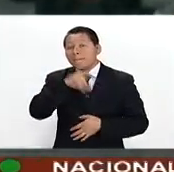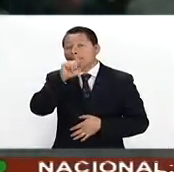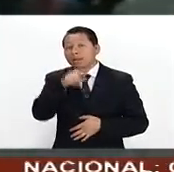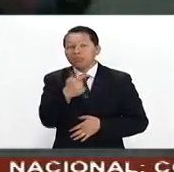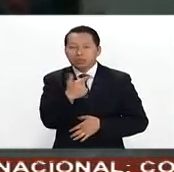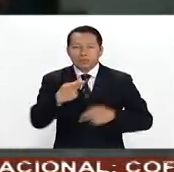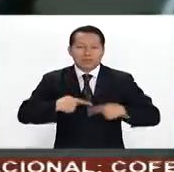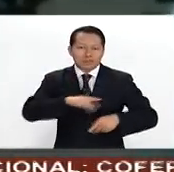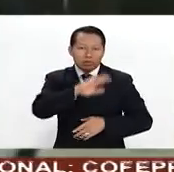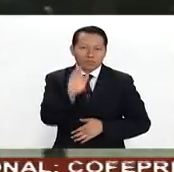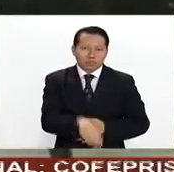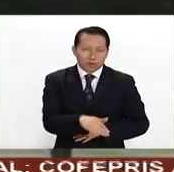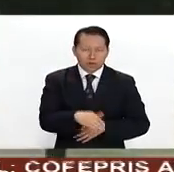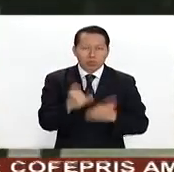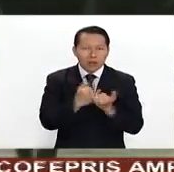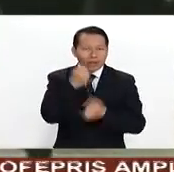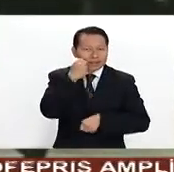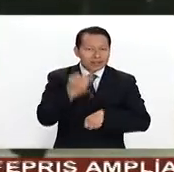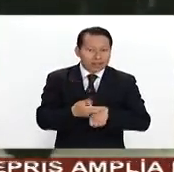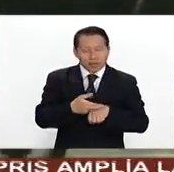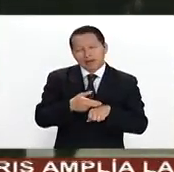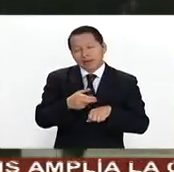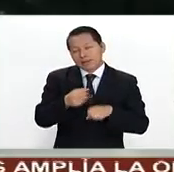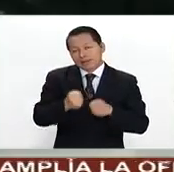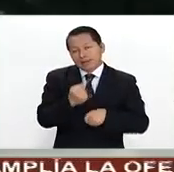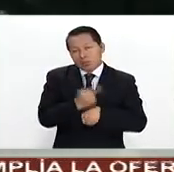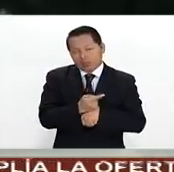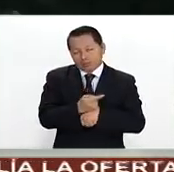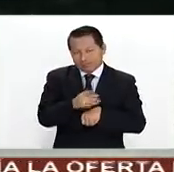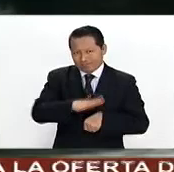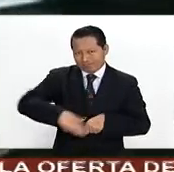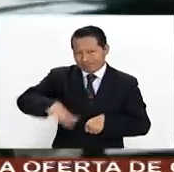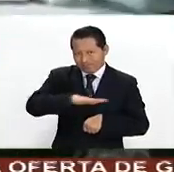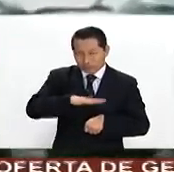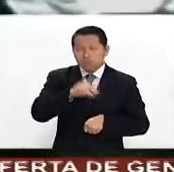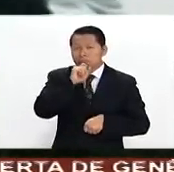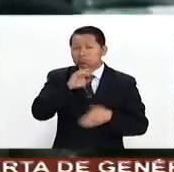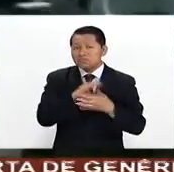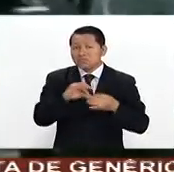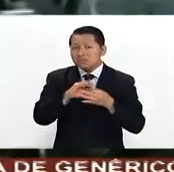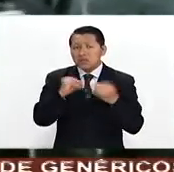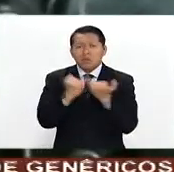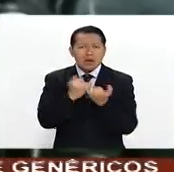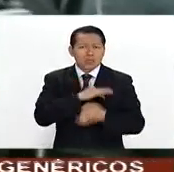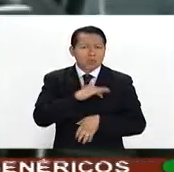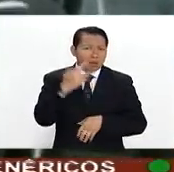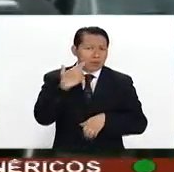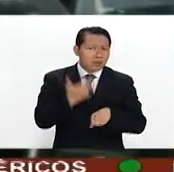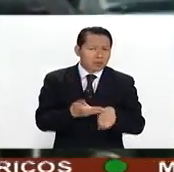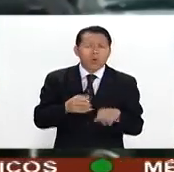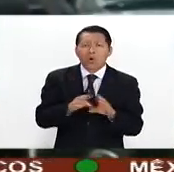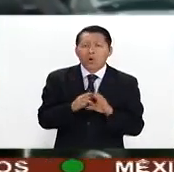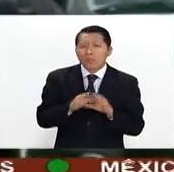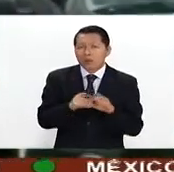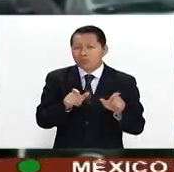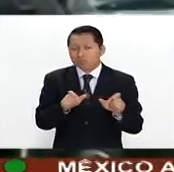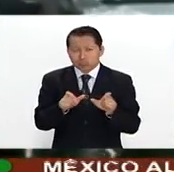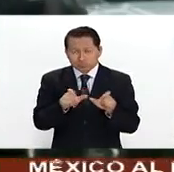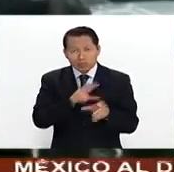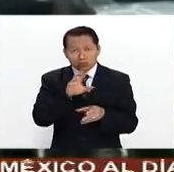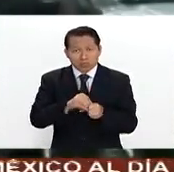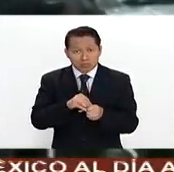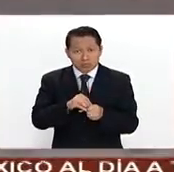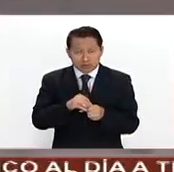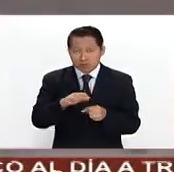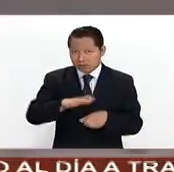personas muertas. La Secretaría de Seguridad Pública de Michoacán aseguró que hay indicios suficientes para responsabilizar el